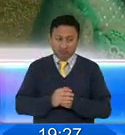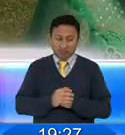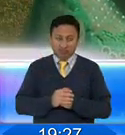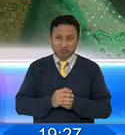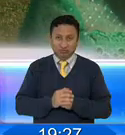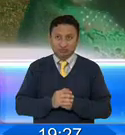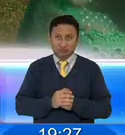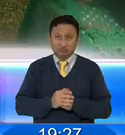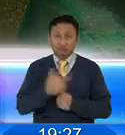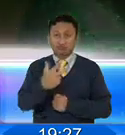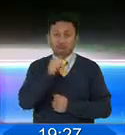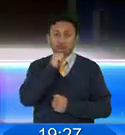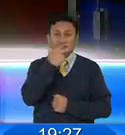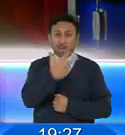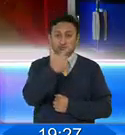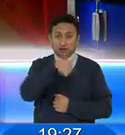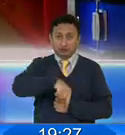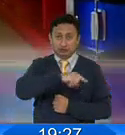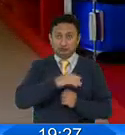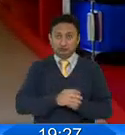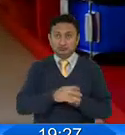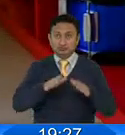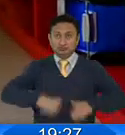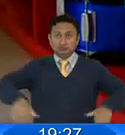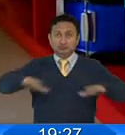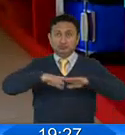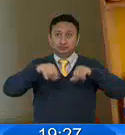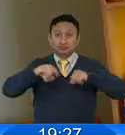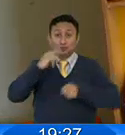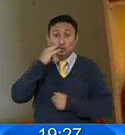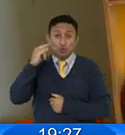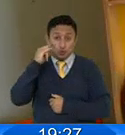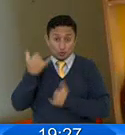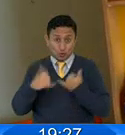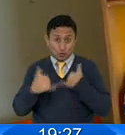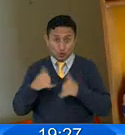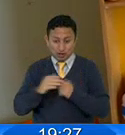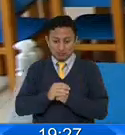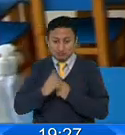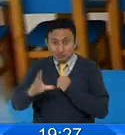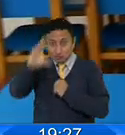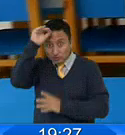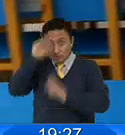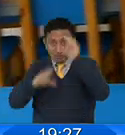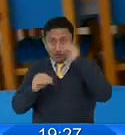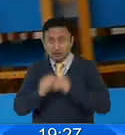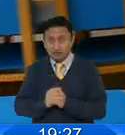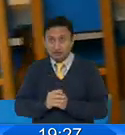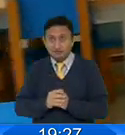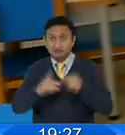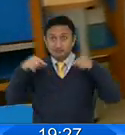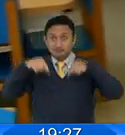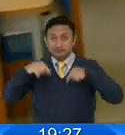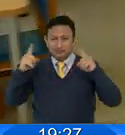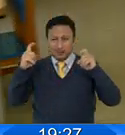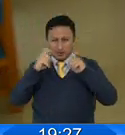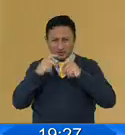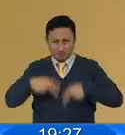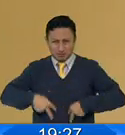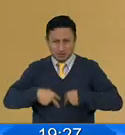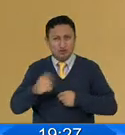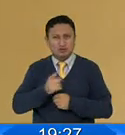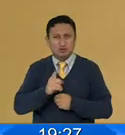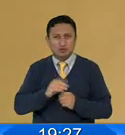falta el alta de tres personas aquí hay espacios dedicados para ellos para que aprendan y no sientan lo duro lo difícil de la vida